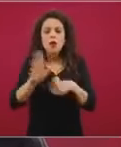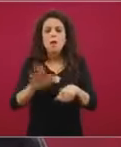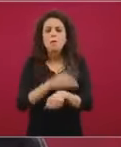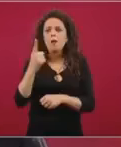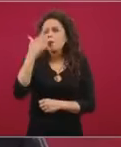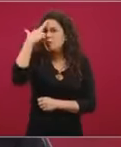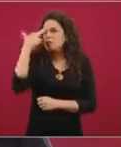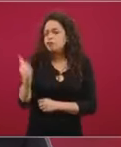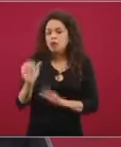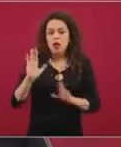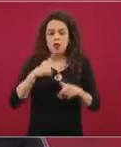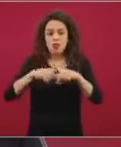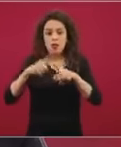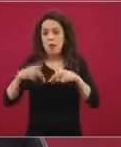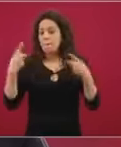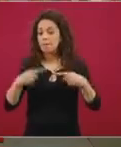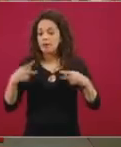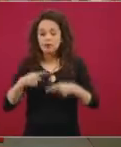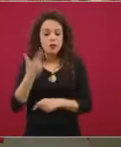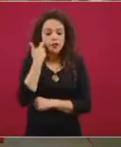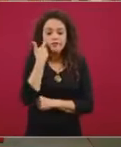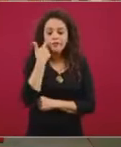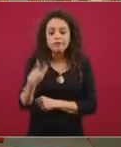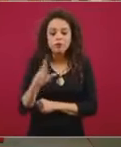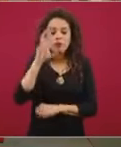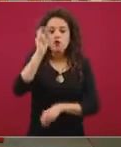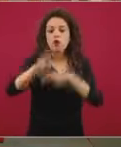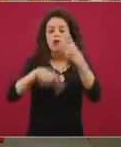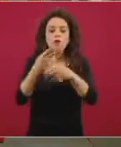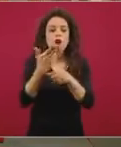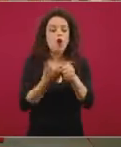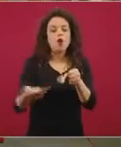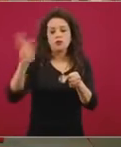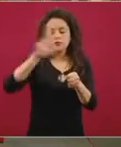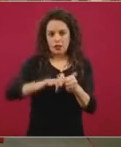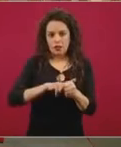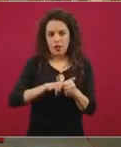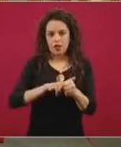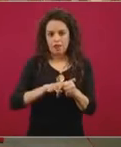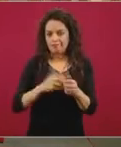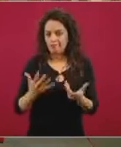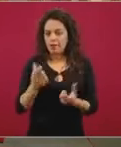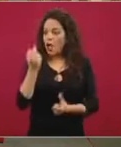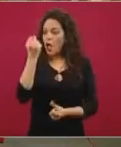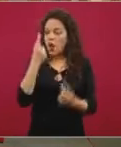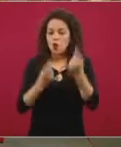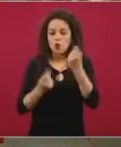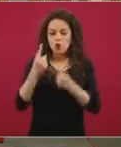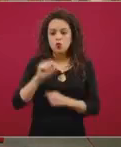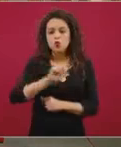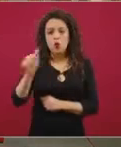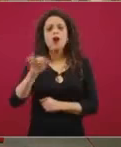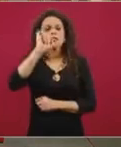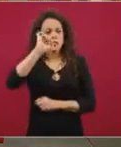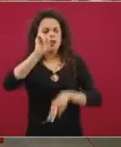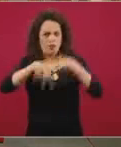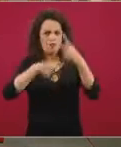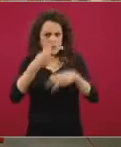razones no quieren ir a los hospitales. Y algunas, por supuesto muchas más, iban a los